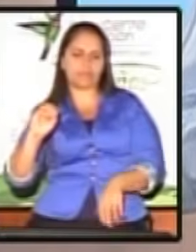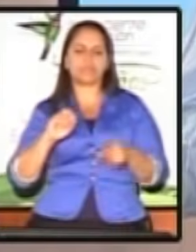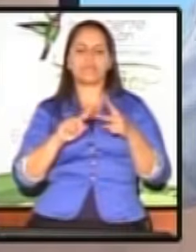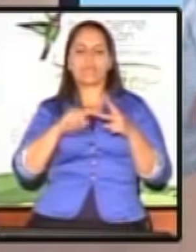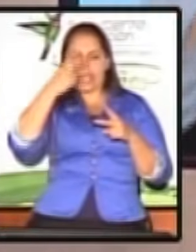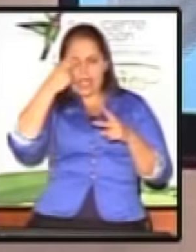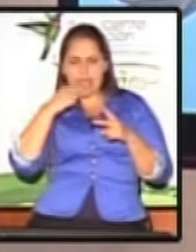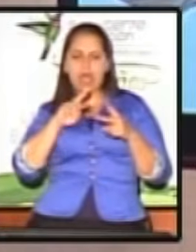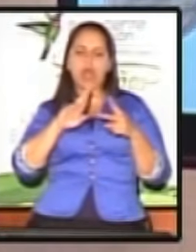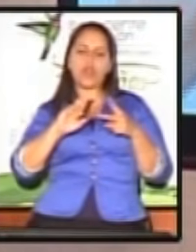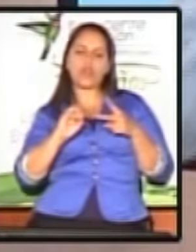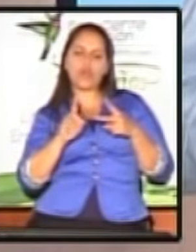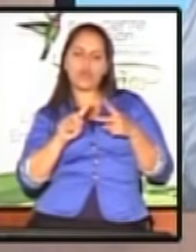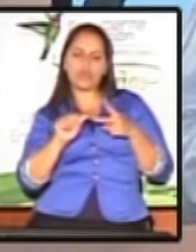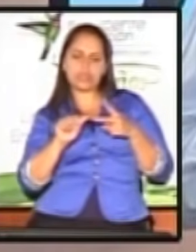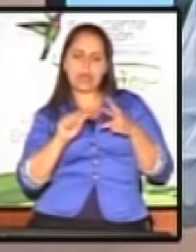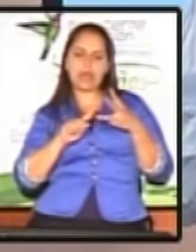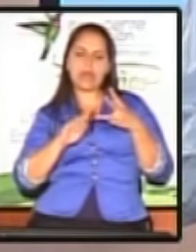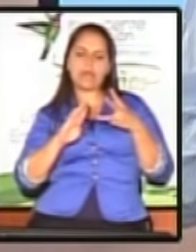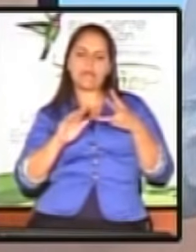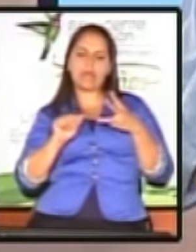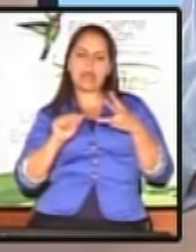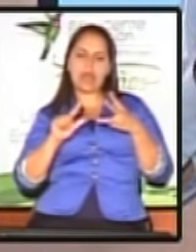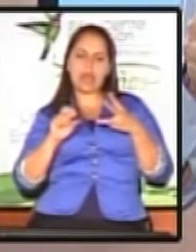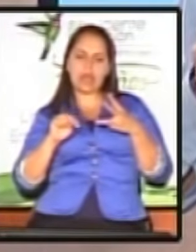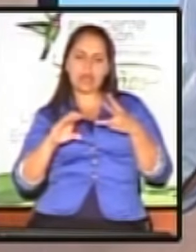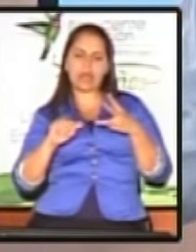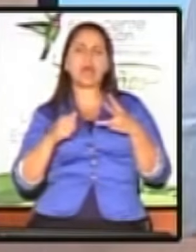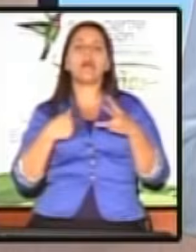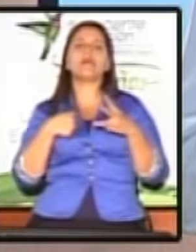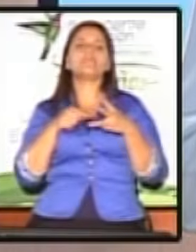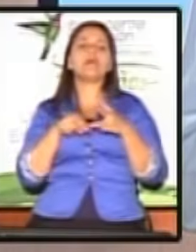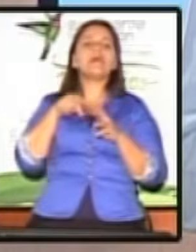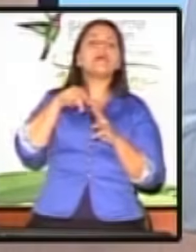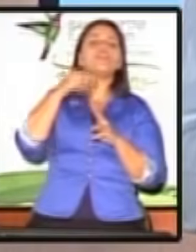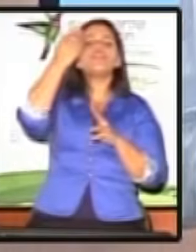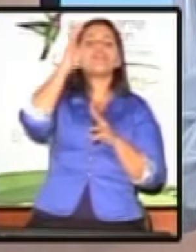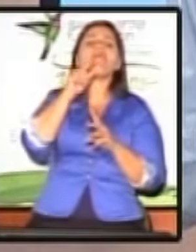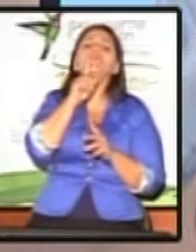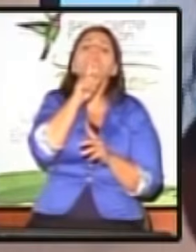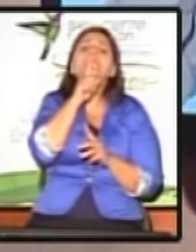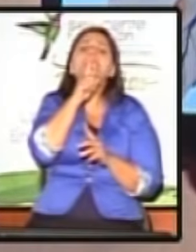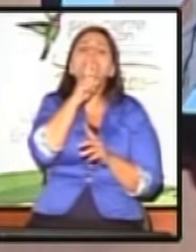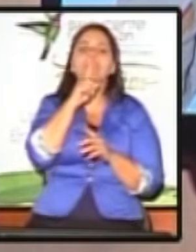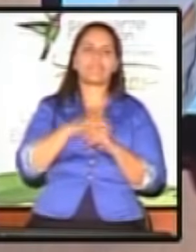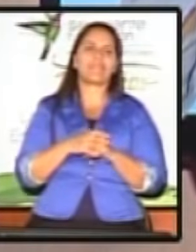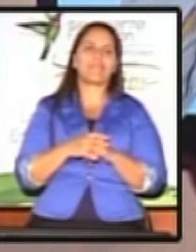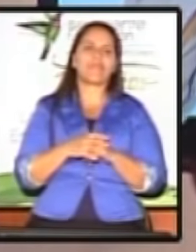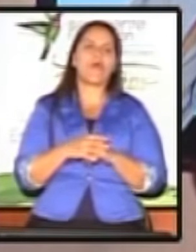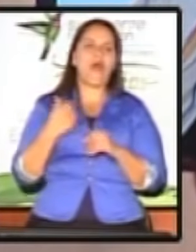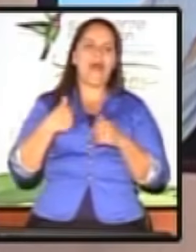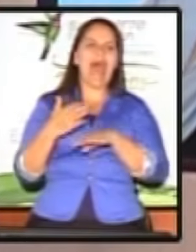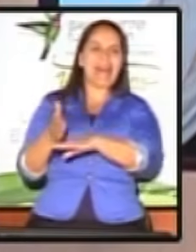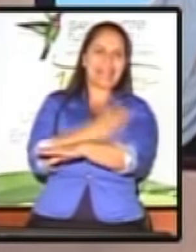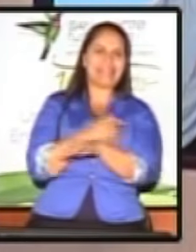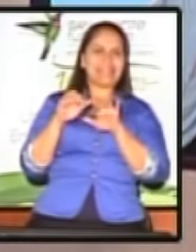mayores, brincando detrás de Pedro. No sabe, no le vaya a decir. O la secretaria los llama a uno